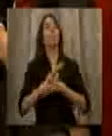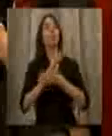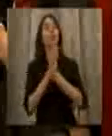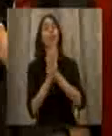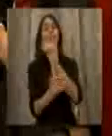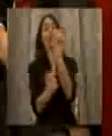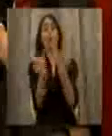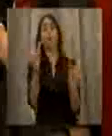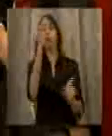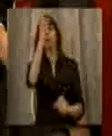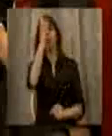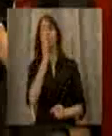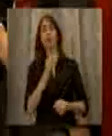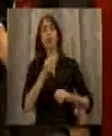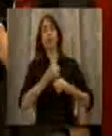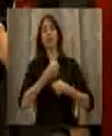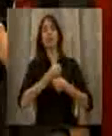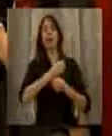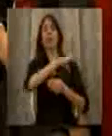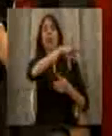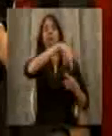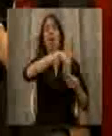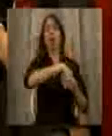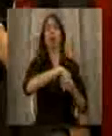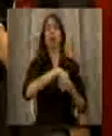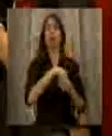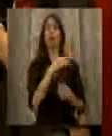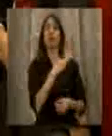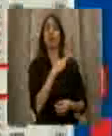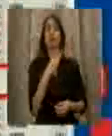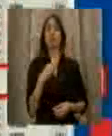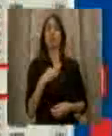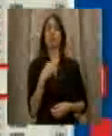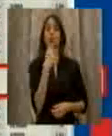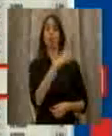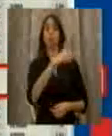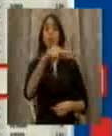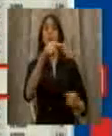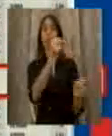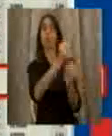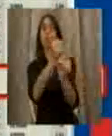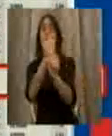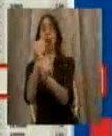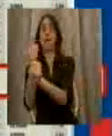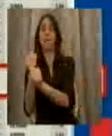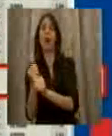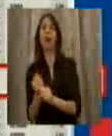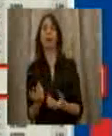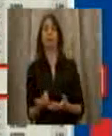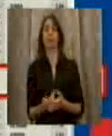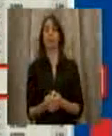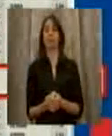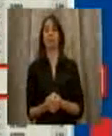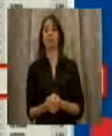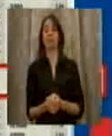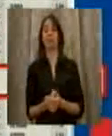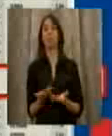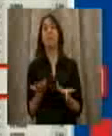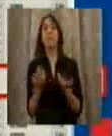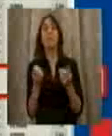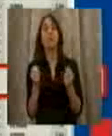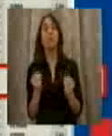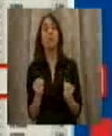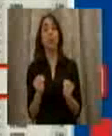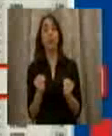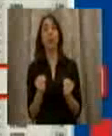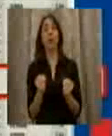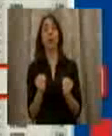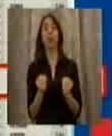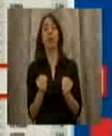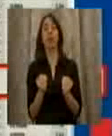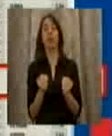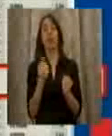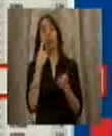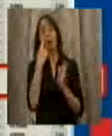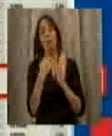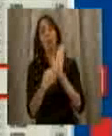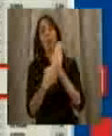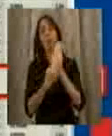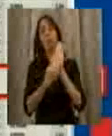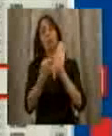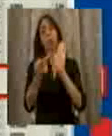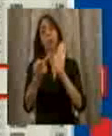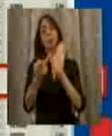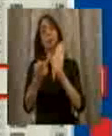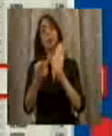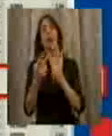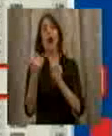los funcionarios del Ministerio su trabajo. Quizás se puede reflejar